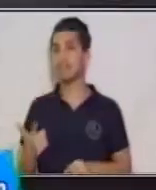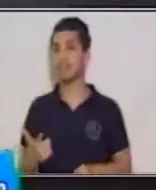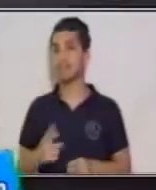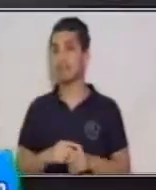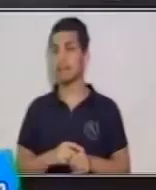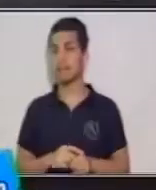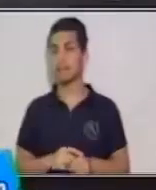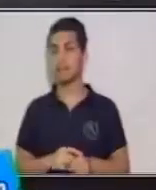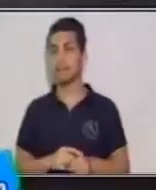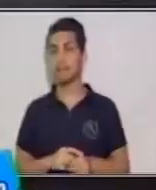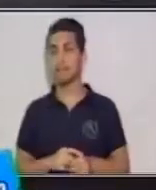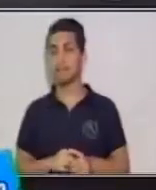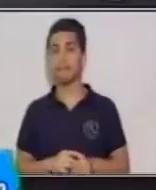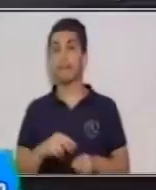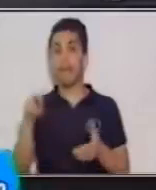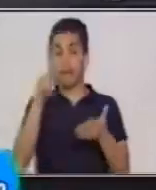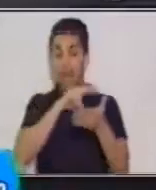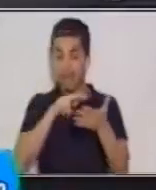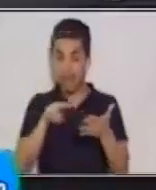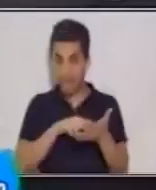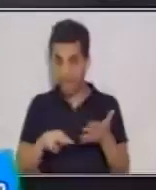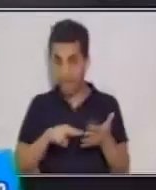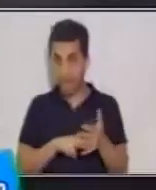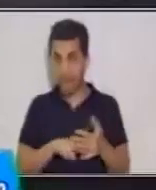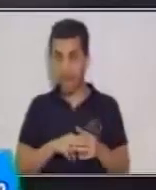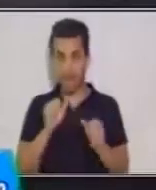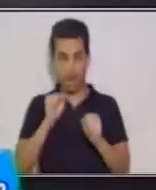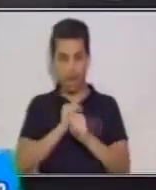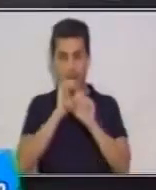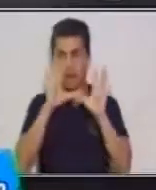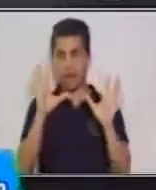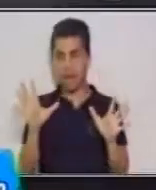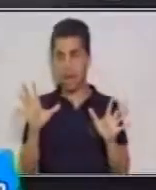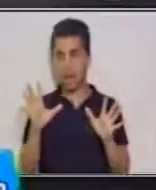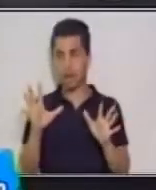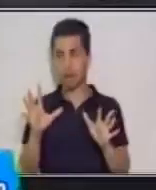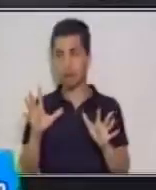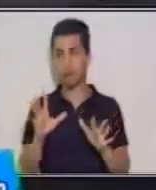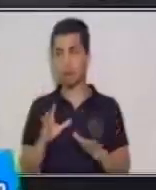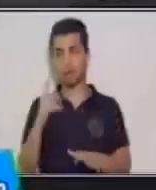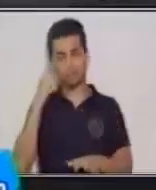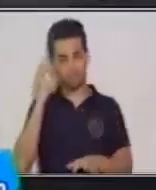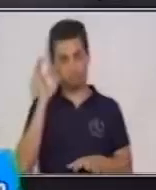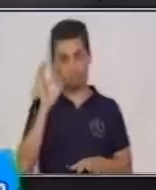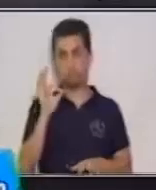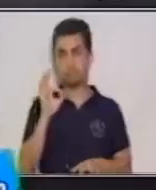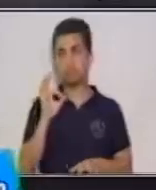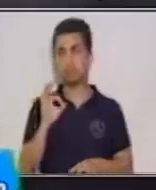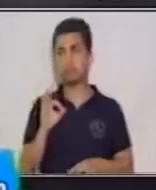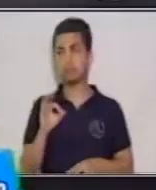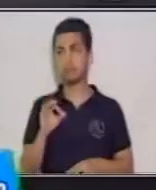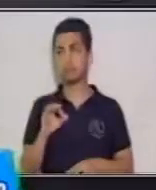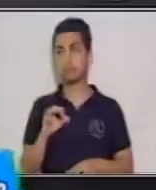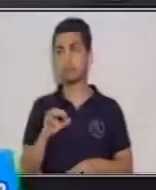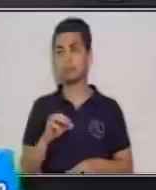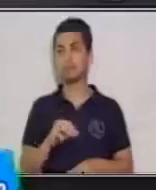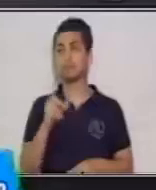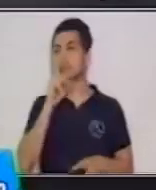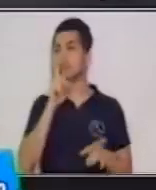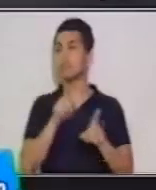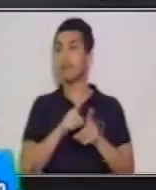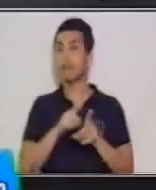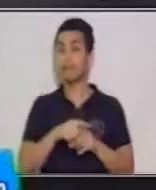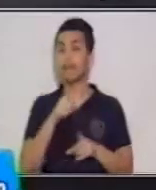pidiendo que leamos de manera clara, de manera concisa y sobre todo que a la